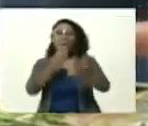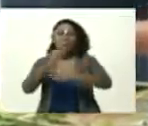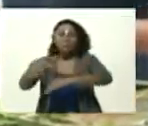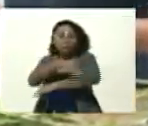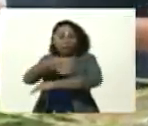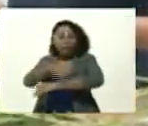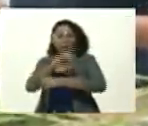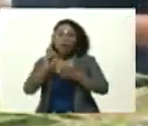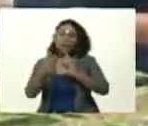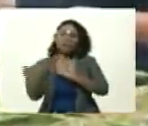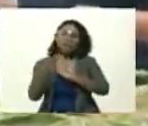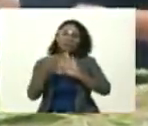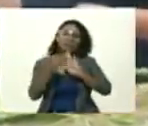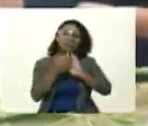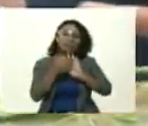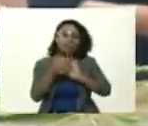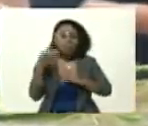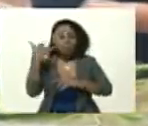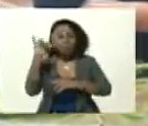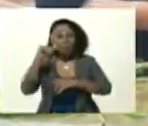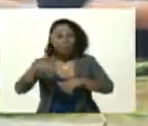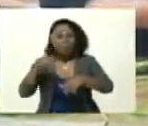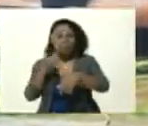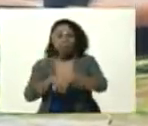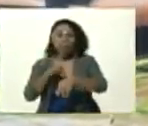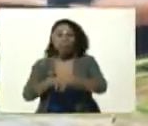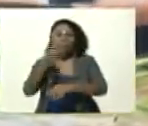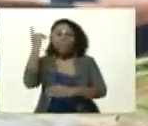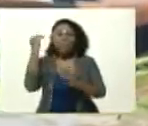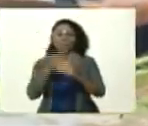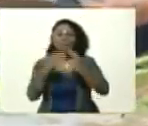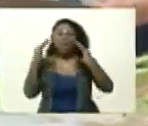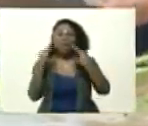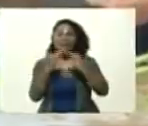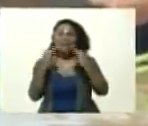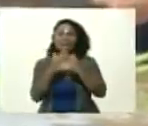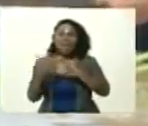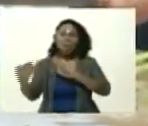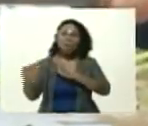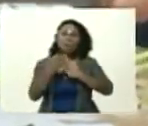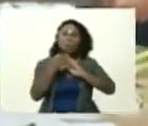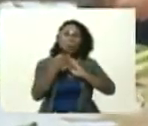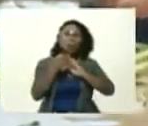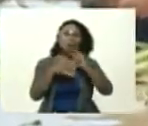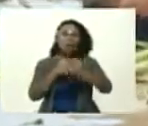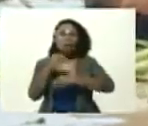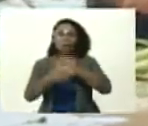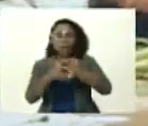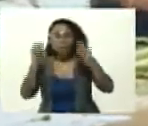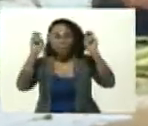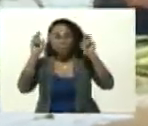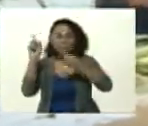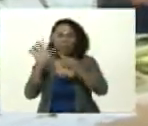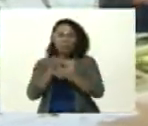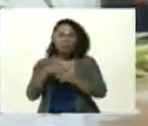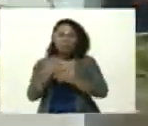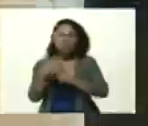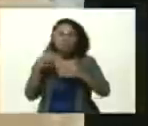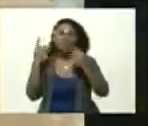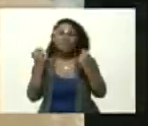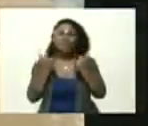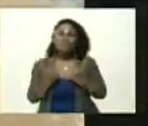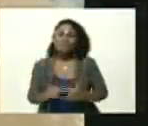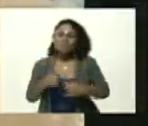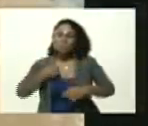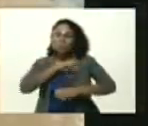periurbanas que están afectadas. Estimamos a esta hora más de 1000 hogares que han sido afectados, han negado producto de esta situación. Inmediatamente hemos